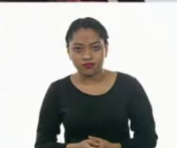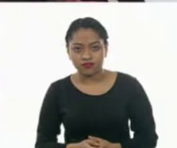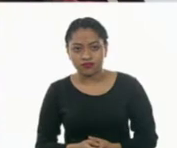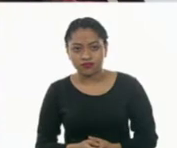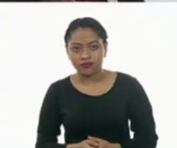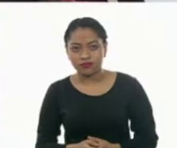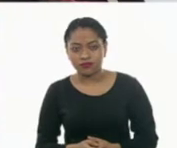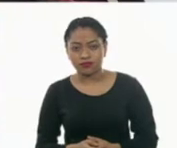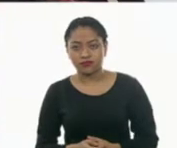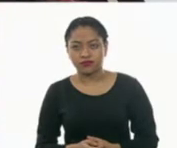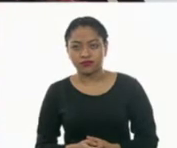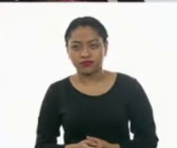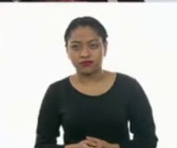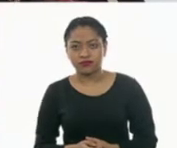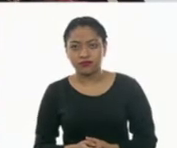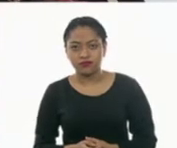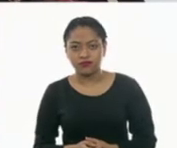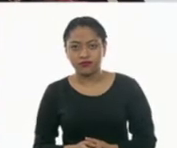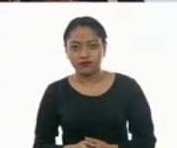elemento que se